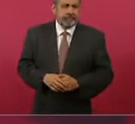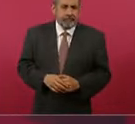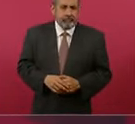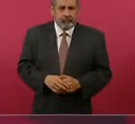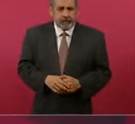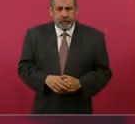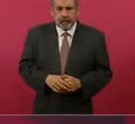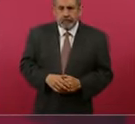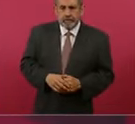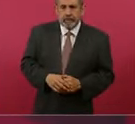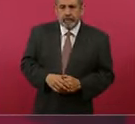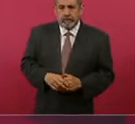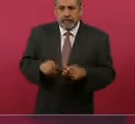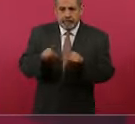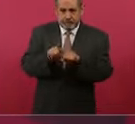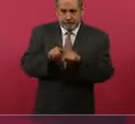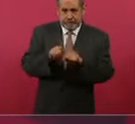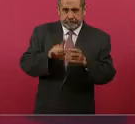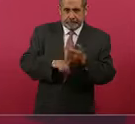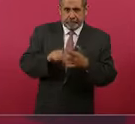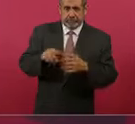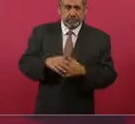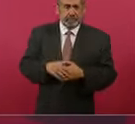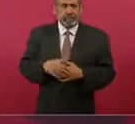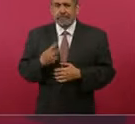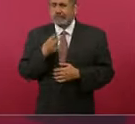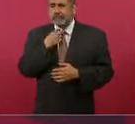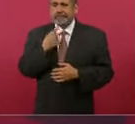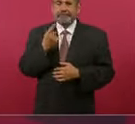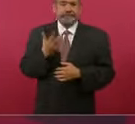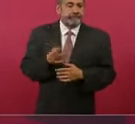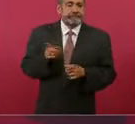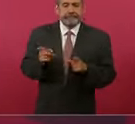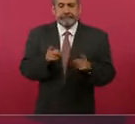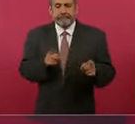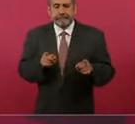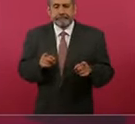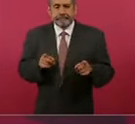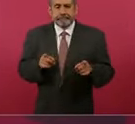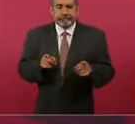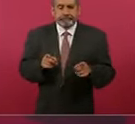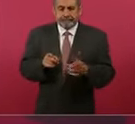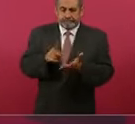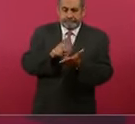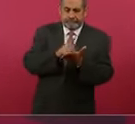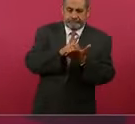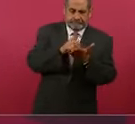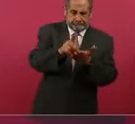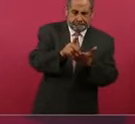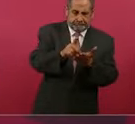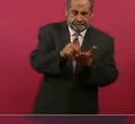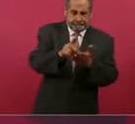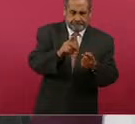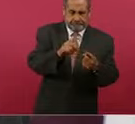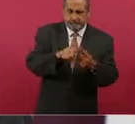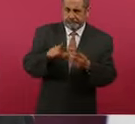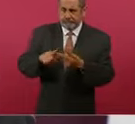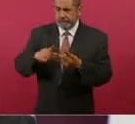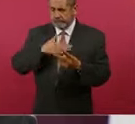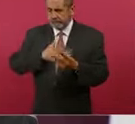Eso es lo mismo de la disyuntiva entre derecho y justicia.